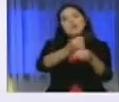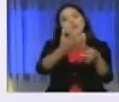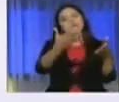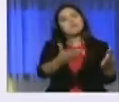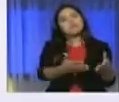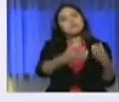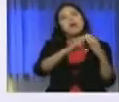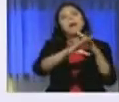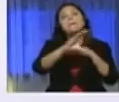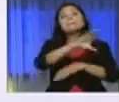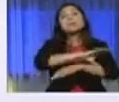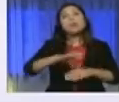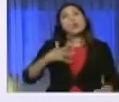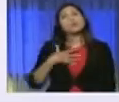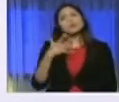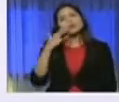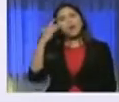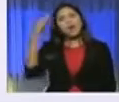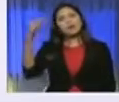Metrobús. Es un sueño que yo tengo.